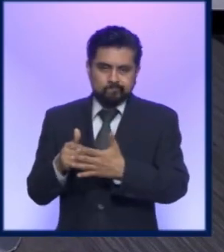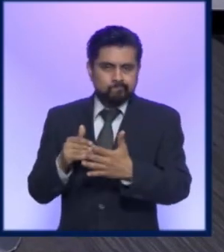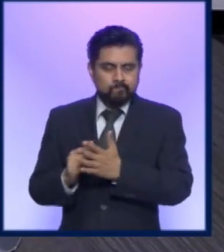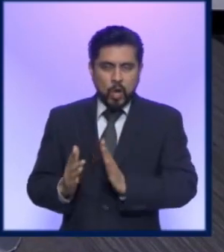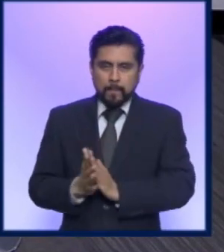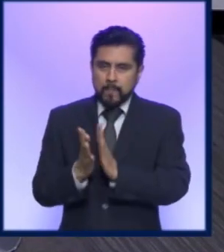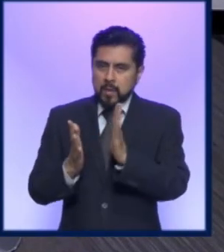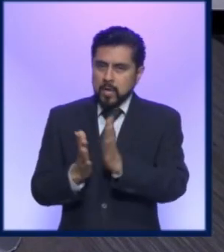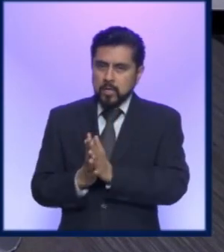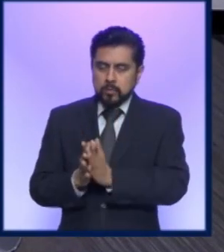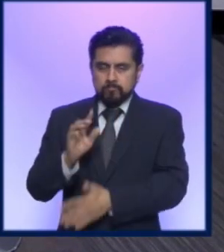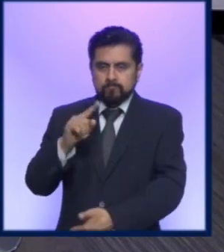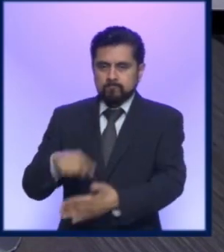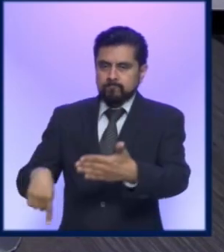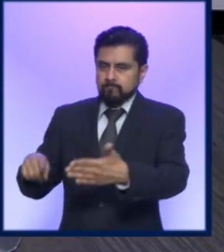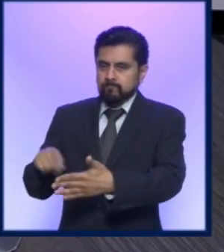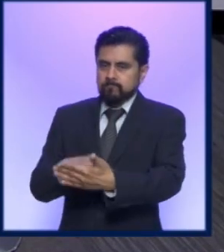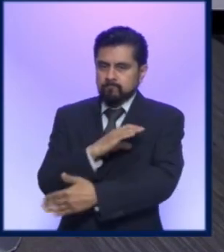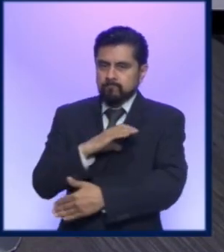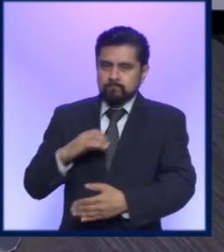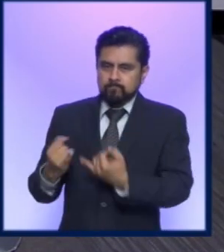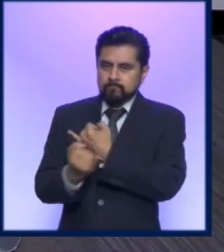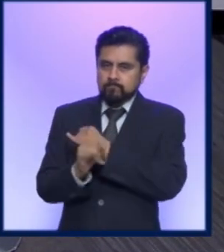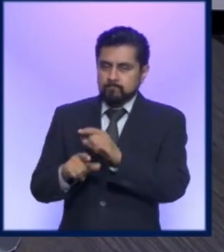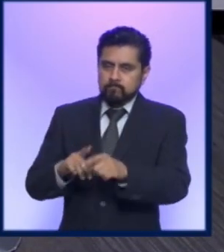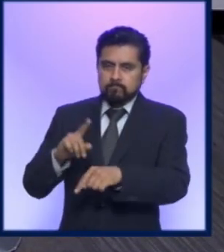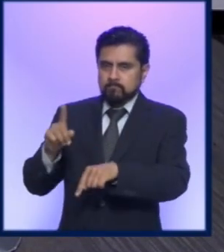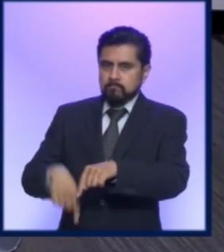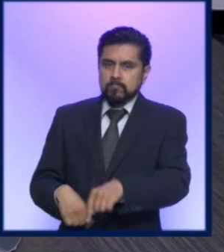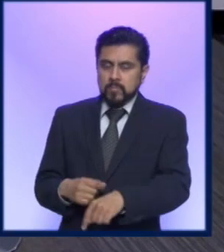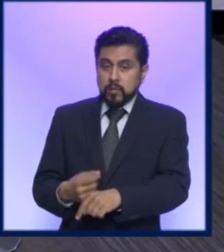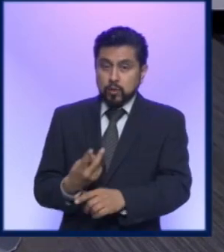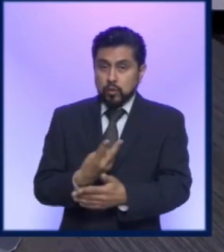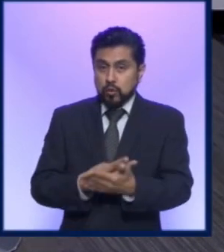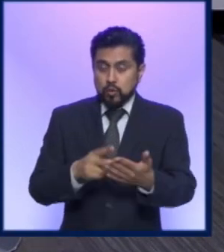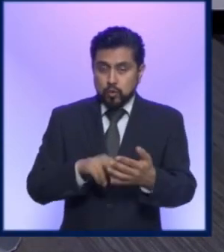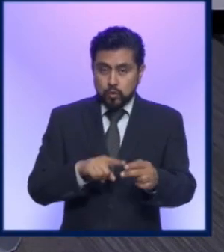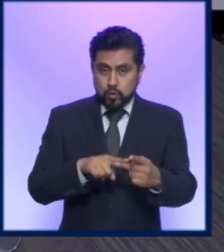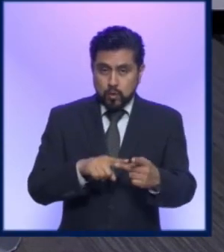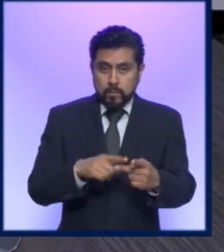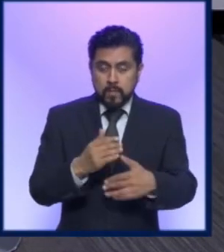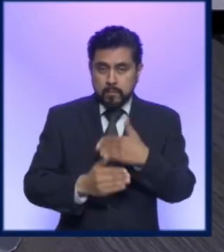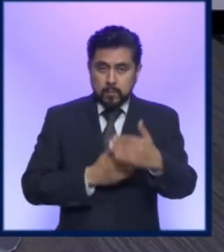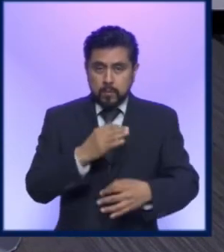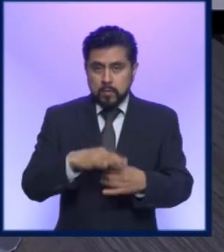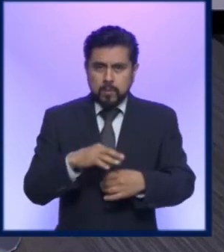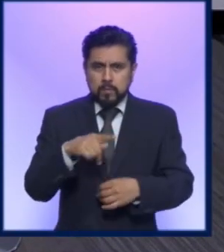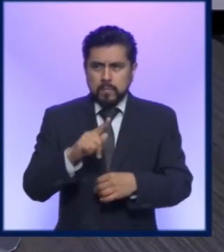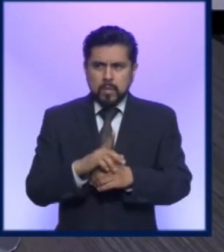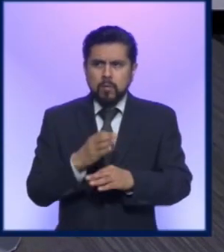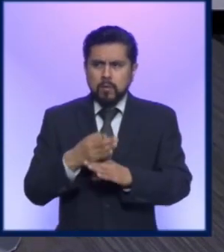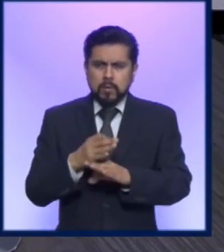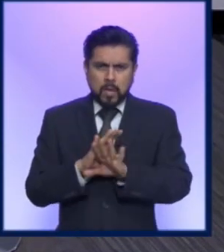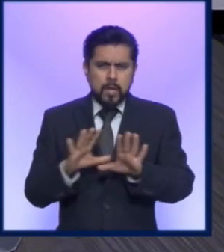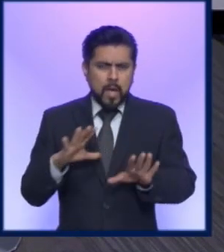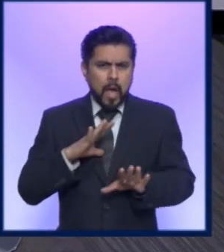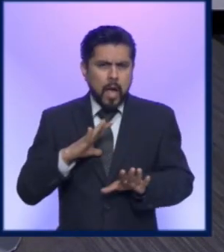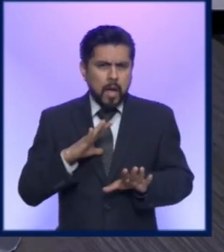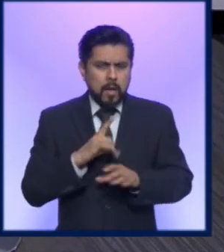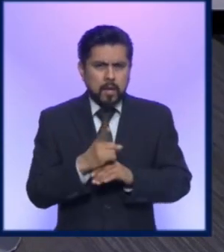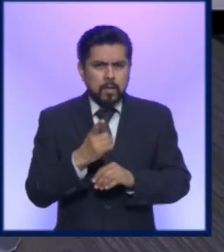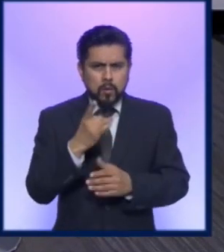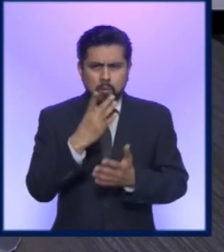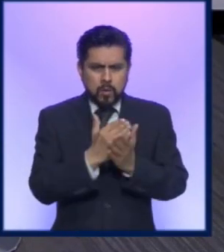participar en un proceso electoral y posiblemente en dos procesos electorales subsecuentes pero en tal sentido pues ya tenemos el criterio y este